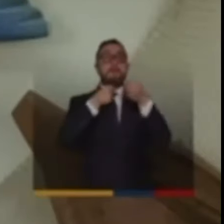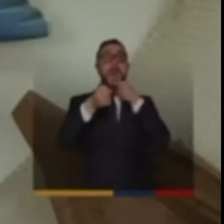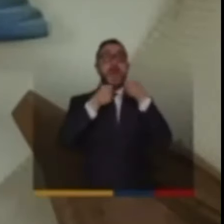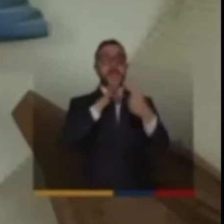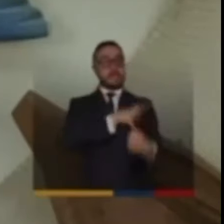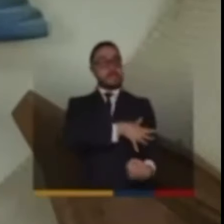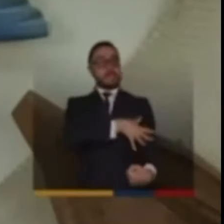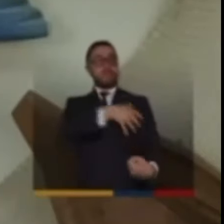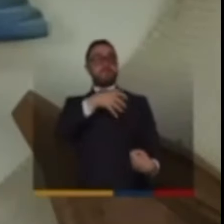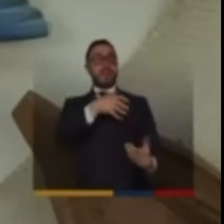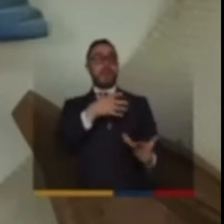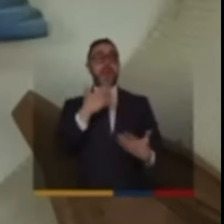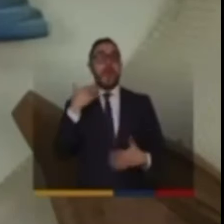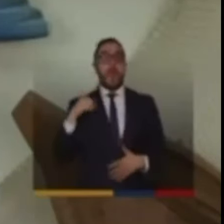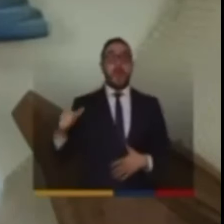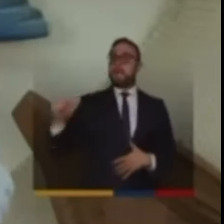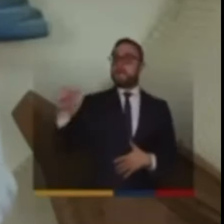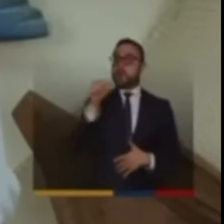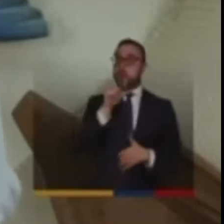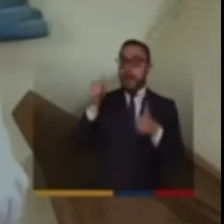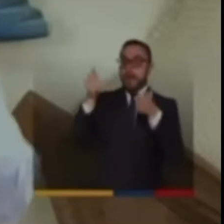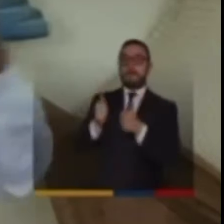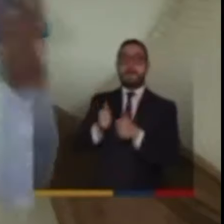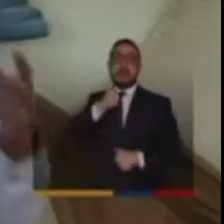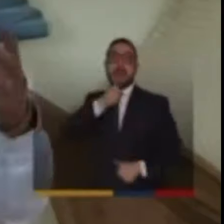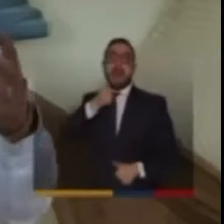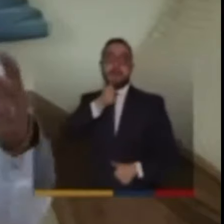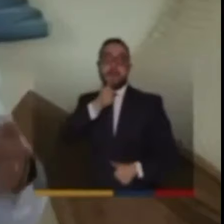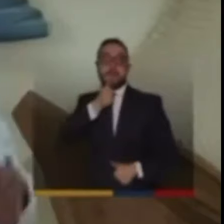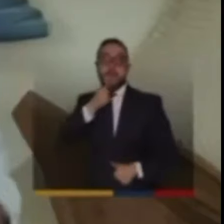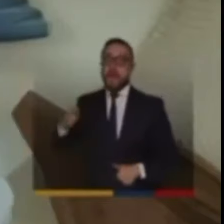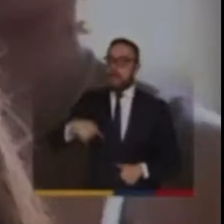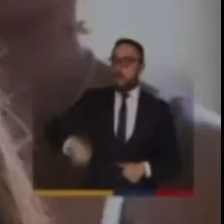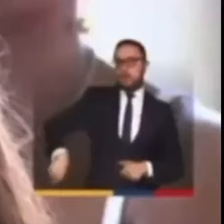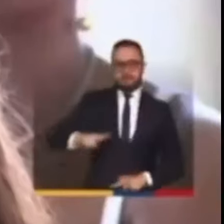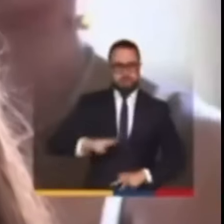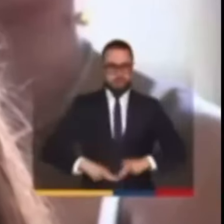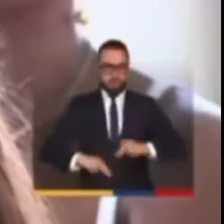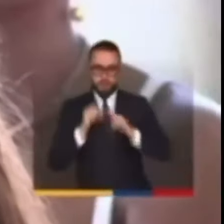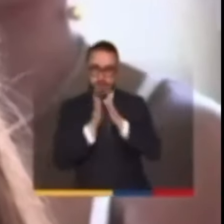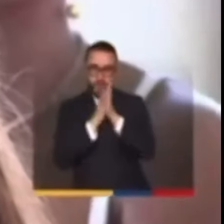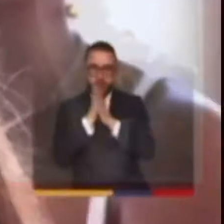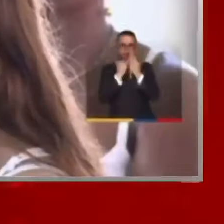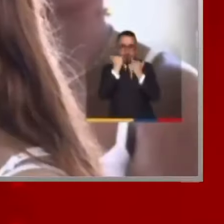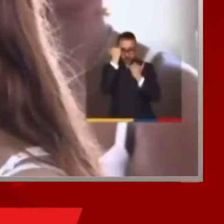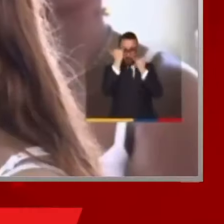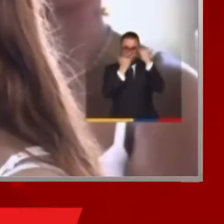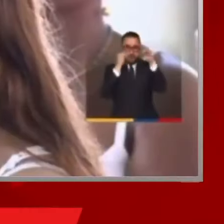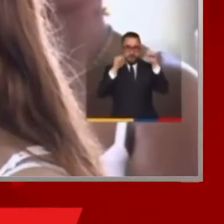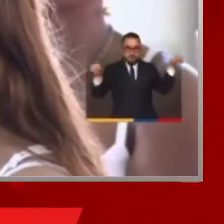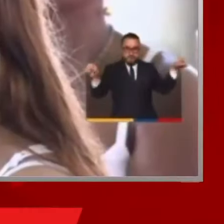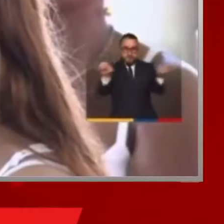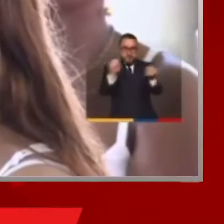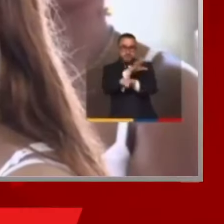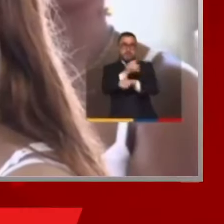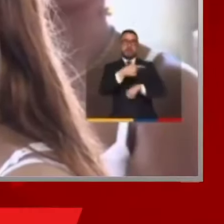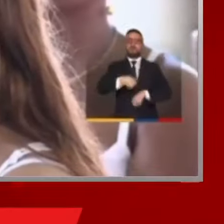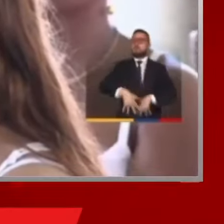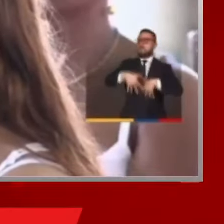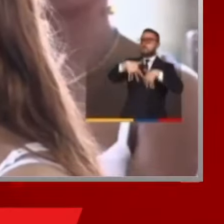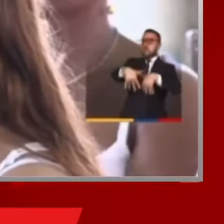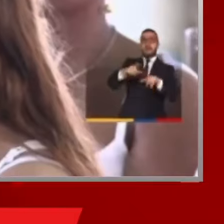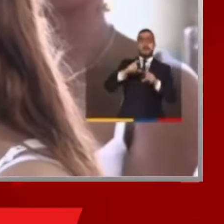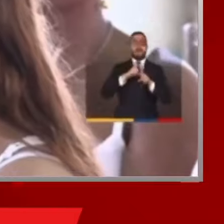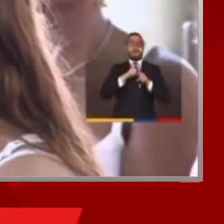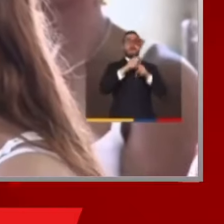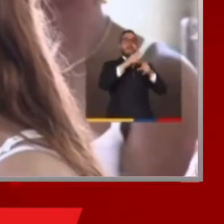supremamente confrontativo, lo dice su voz, lo dice el gesto de su brazo permanentemente, la gesticulación es muy, muy